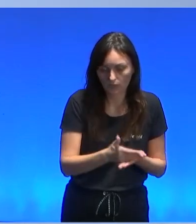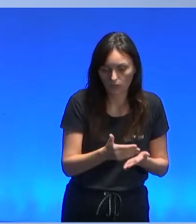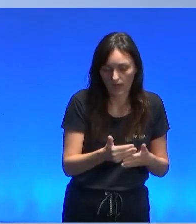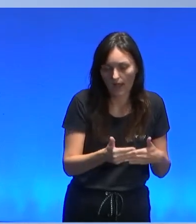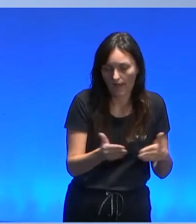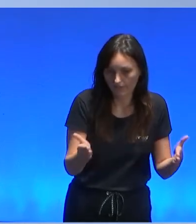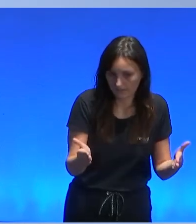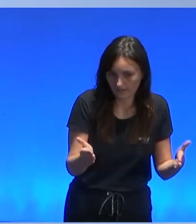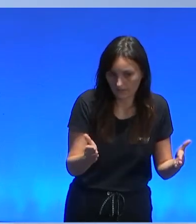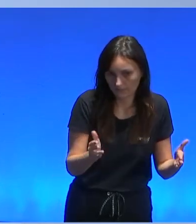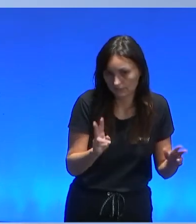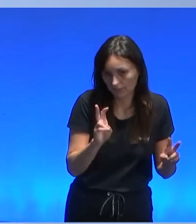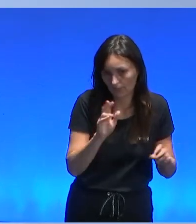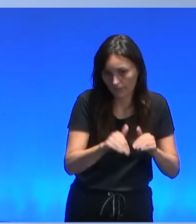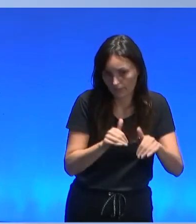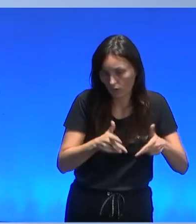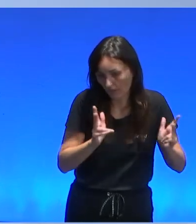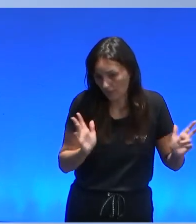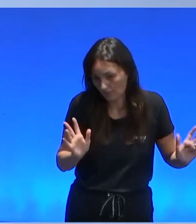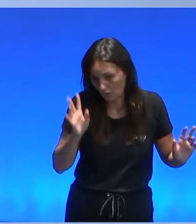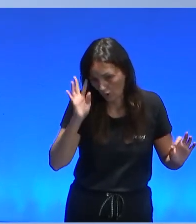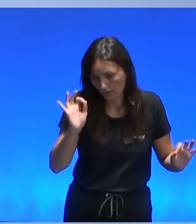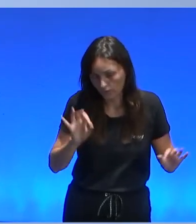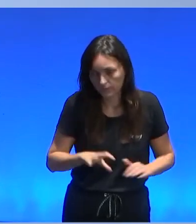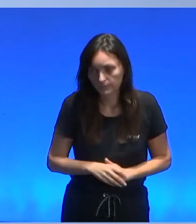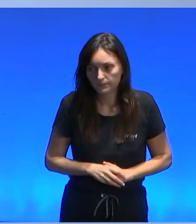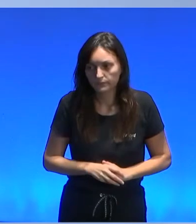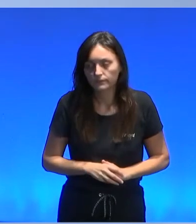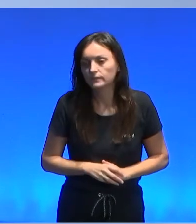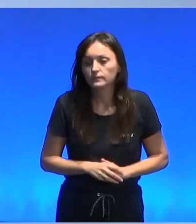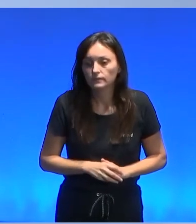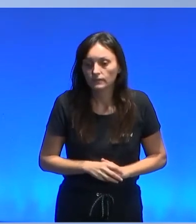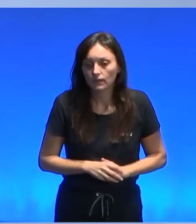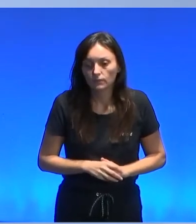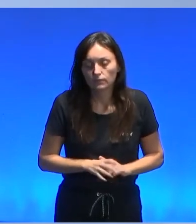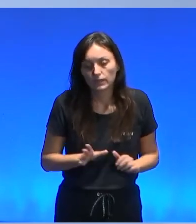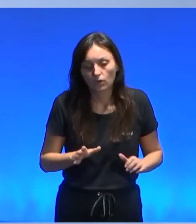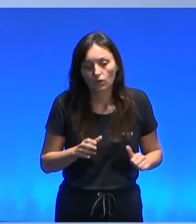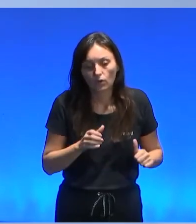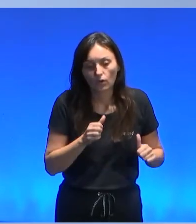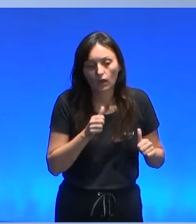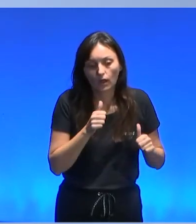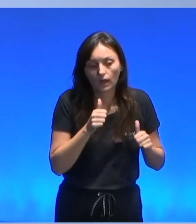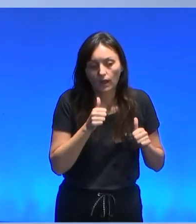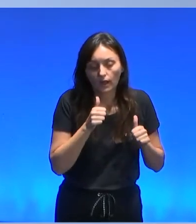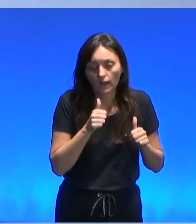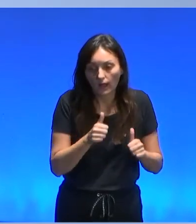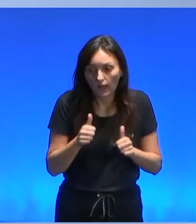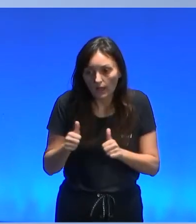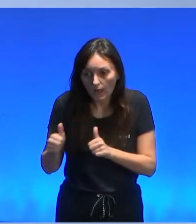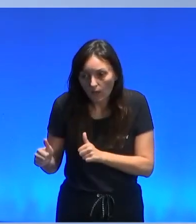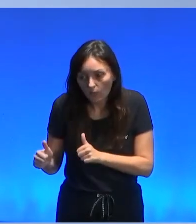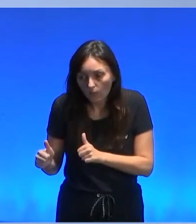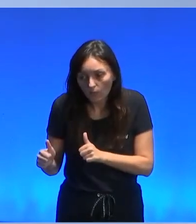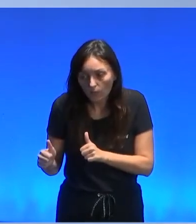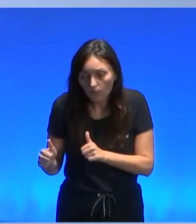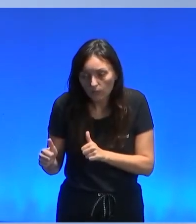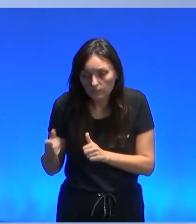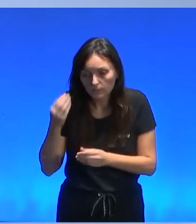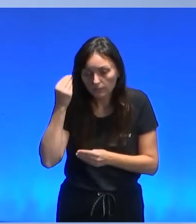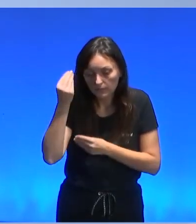a la democracia. No, no, pienso que cada uno de nosotros, si piensa a propia